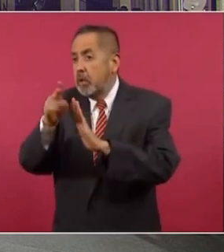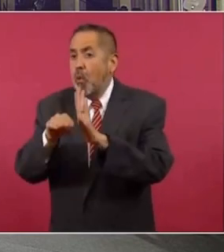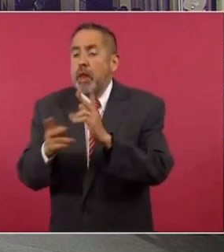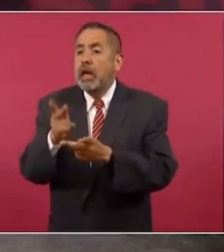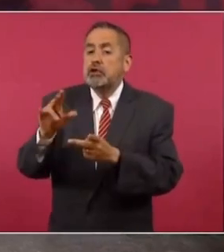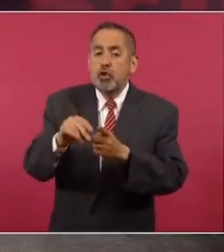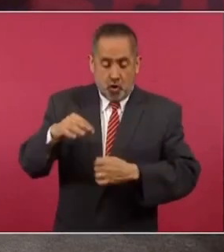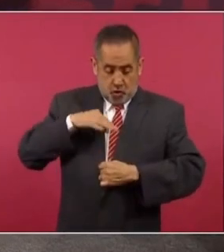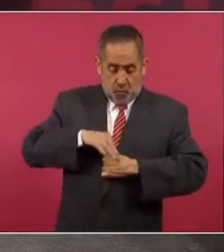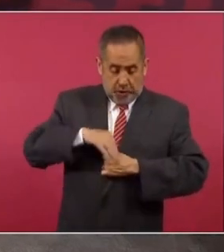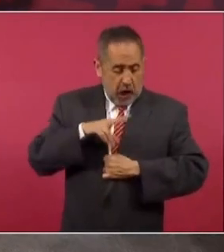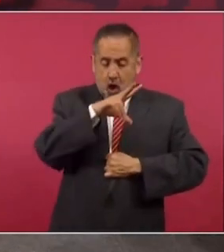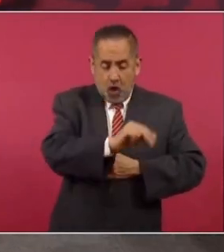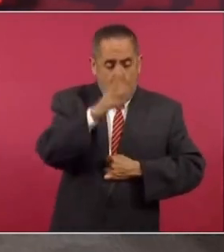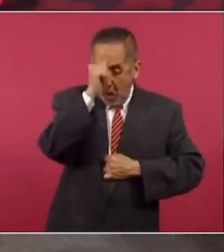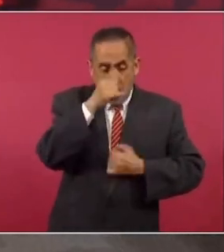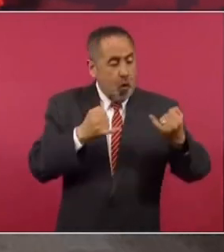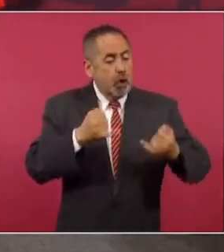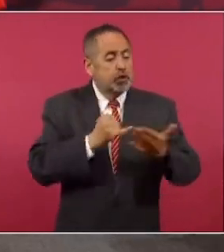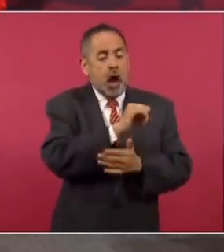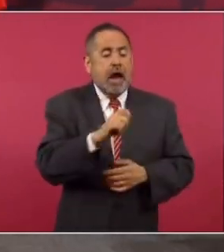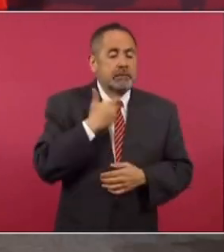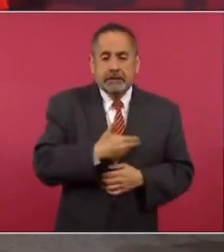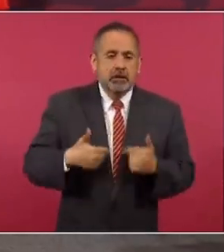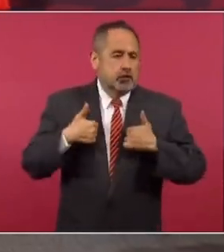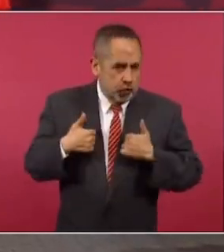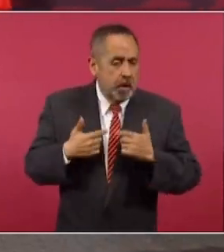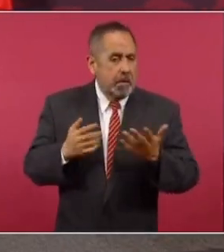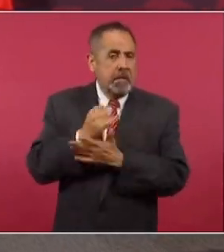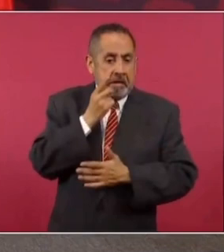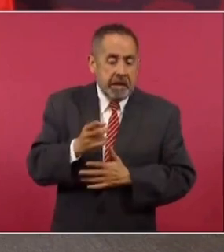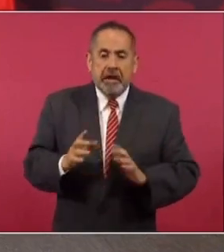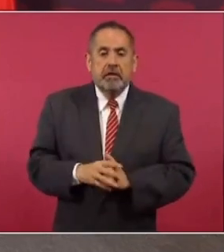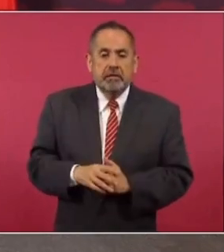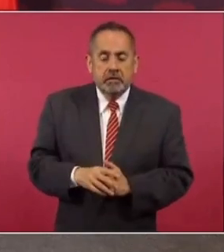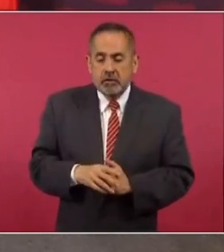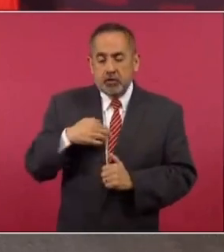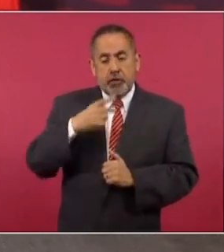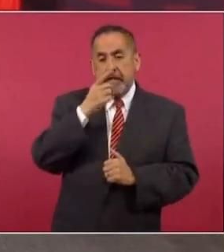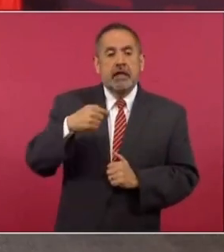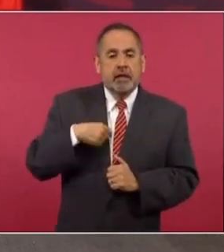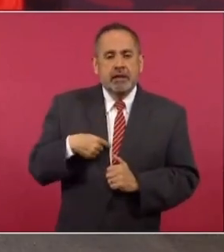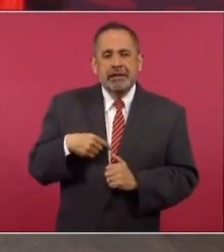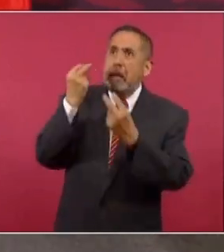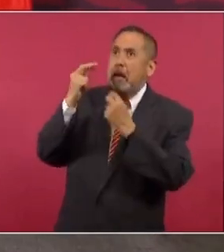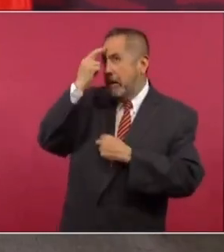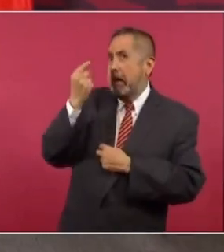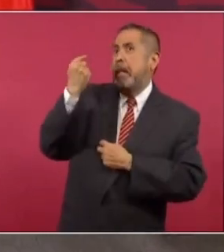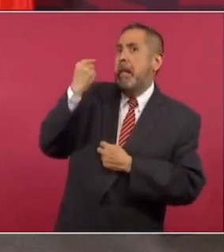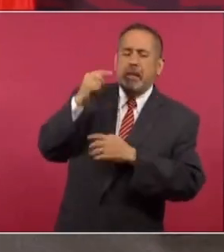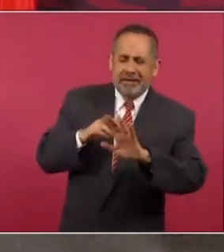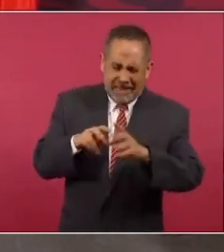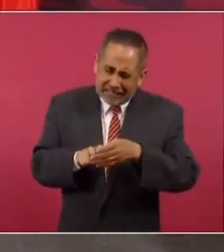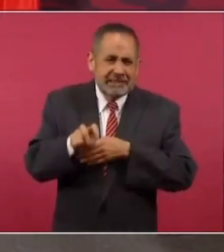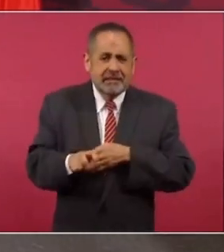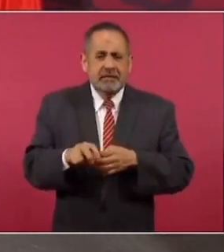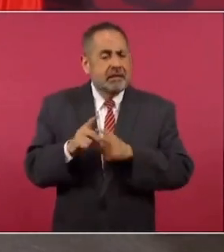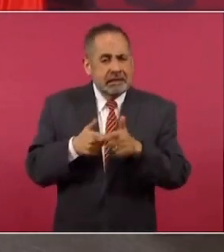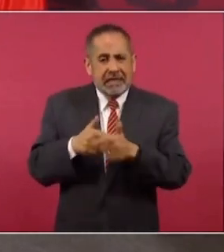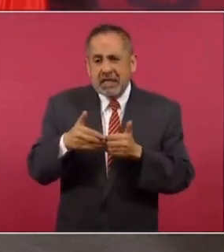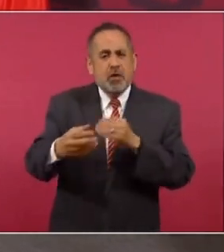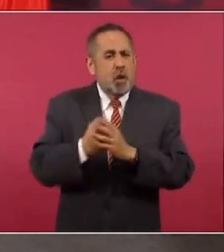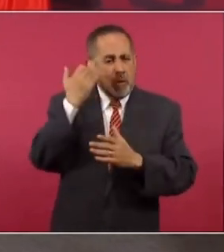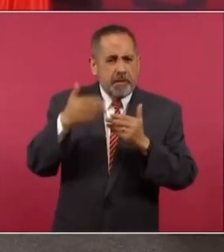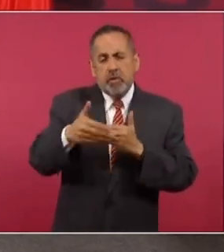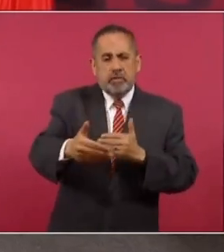consulta porque no debíamos quedarnos empantanados teníamos que Iniciar